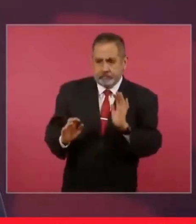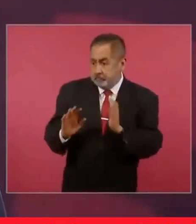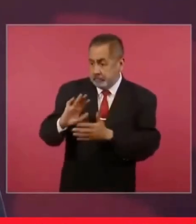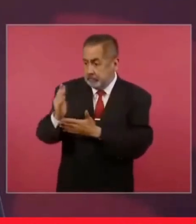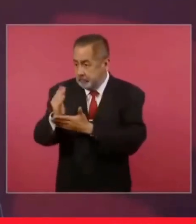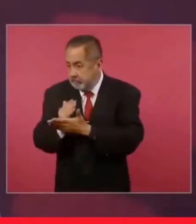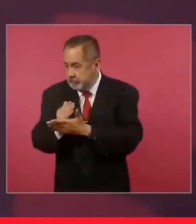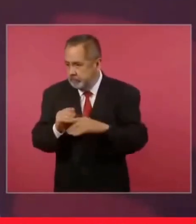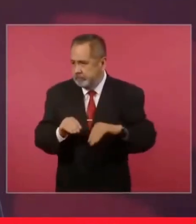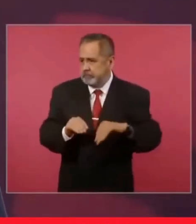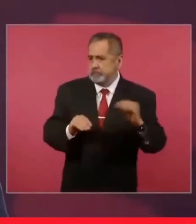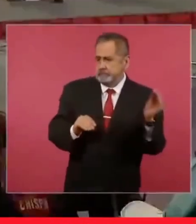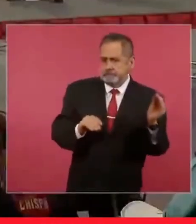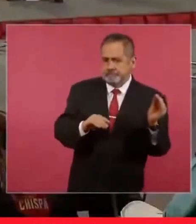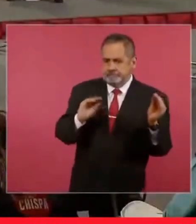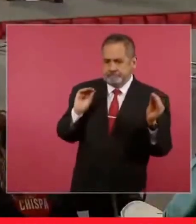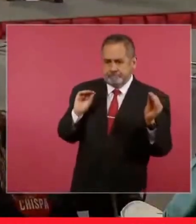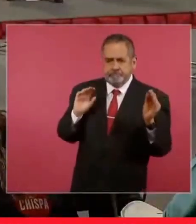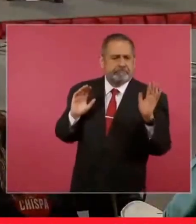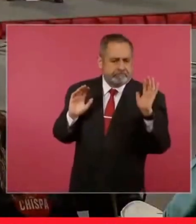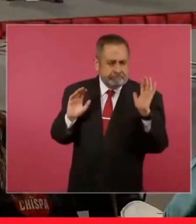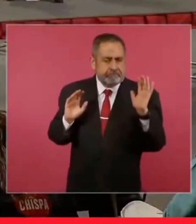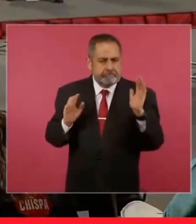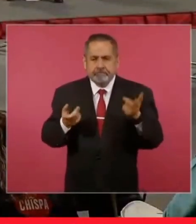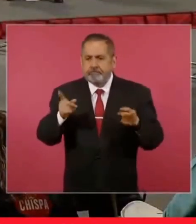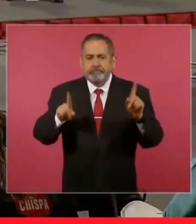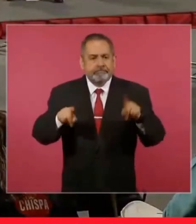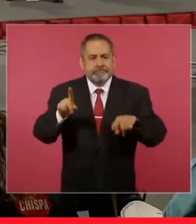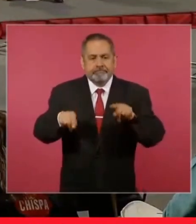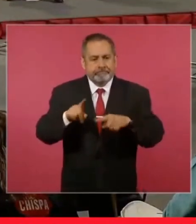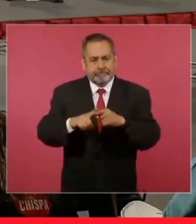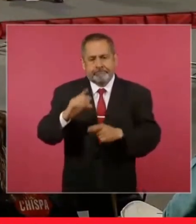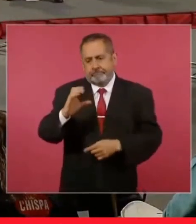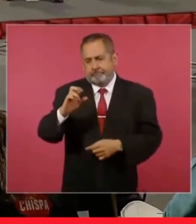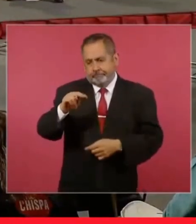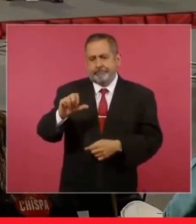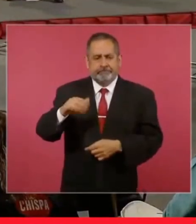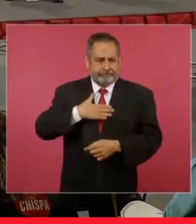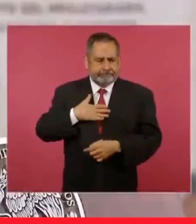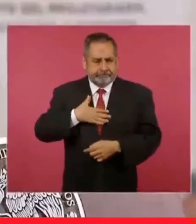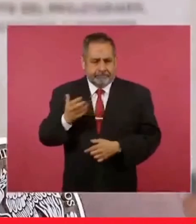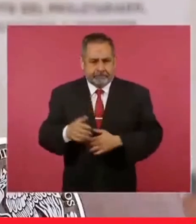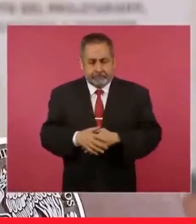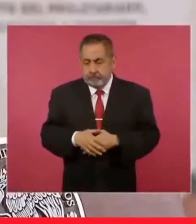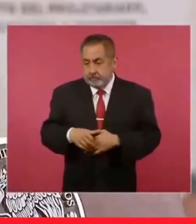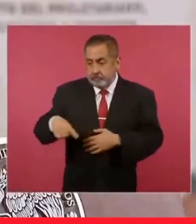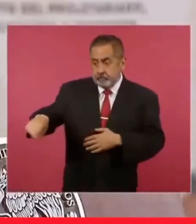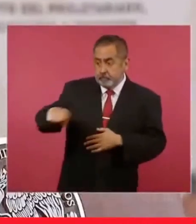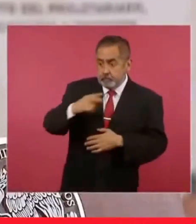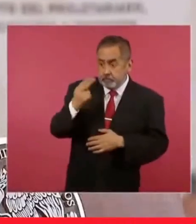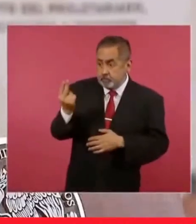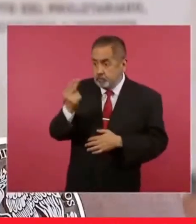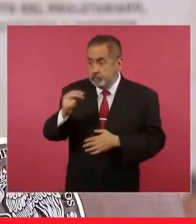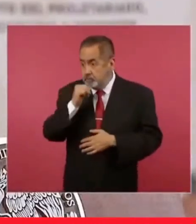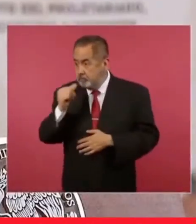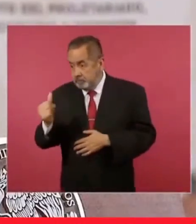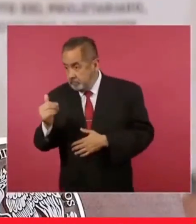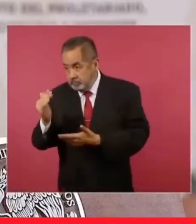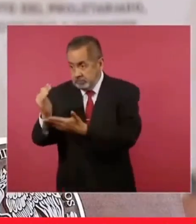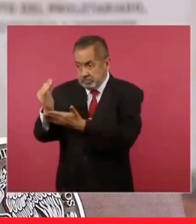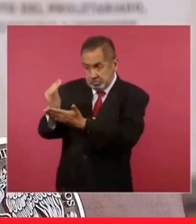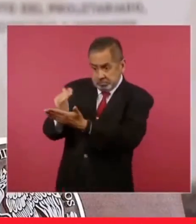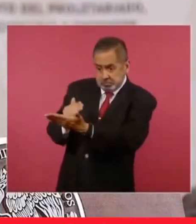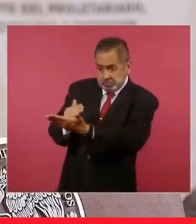ese momento produciendo. Esas instrucciones las da el SENACE. Si la demanda disminuye, tenemos que